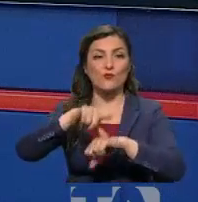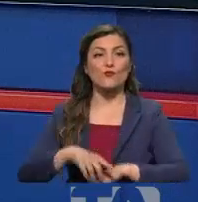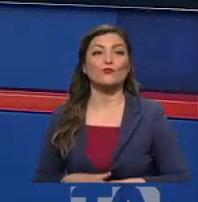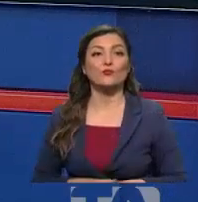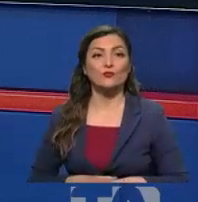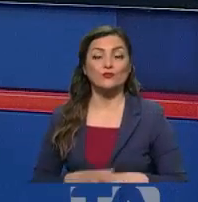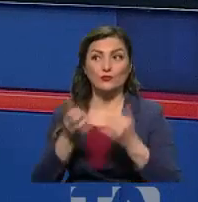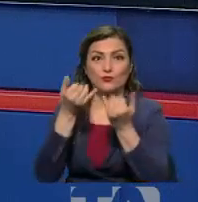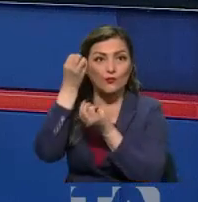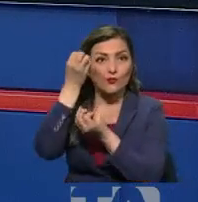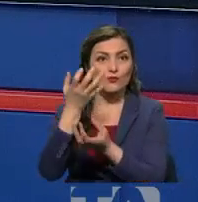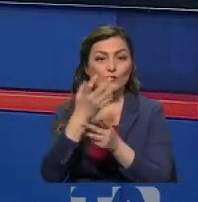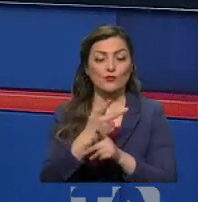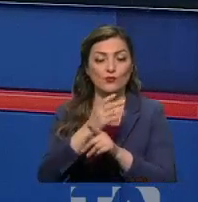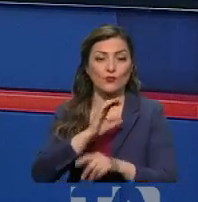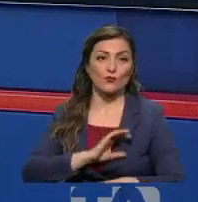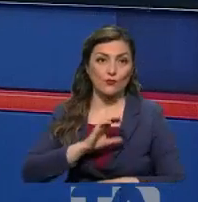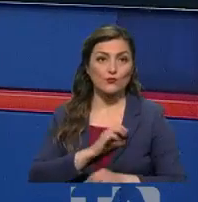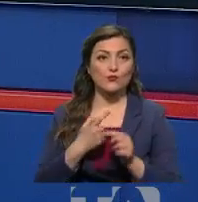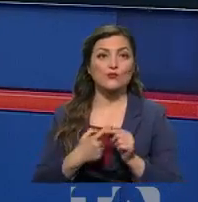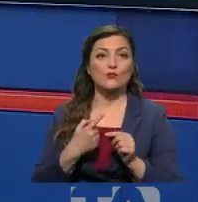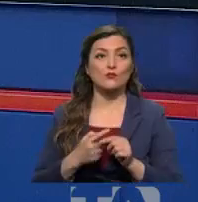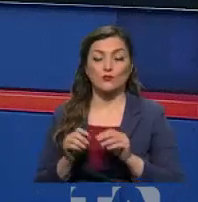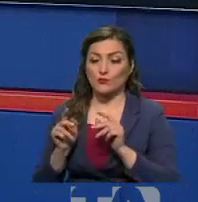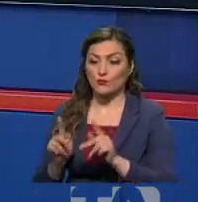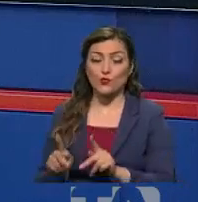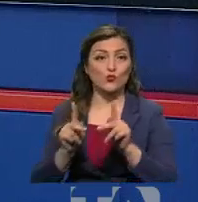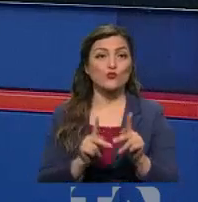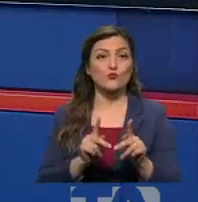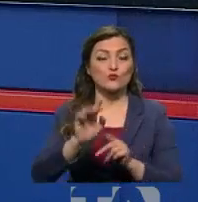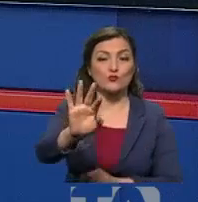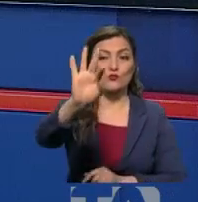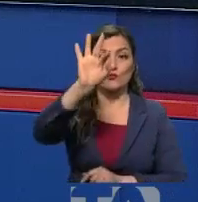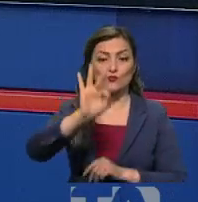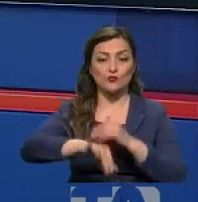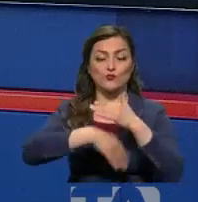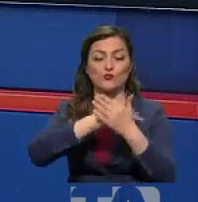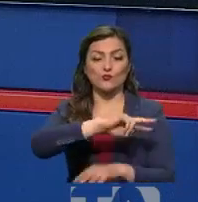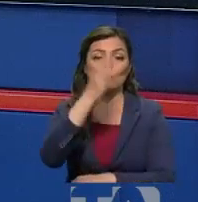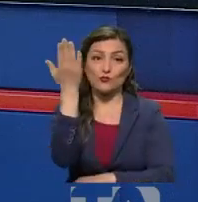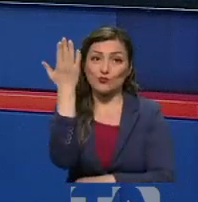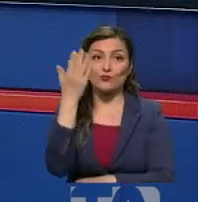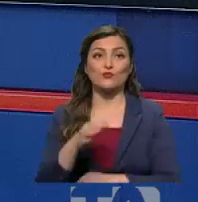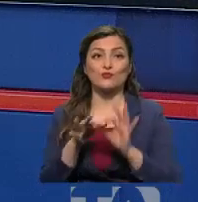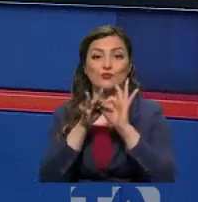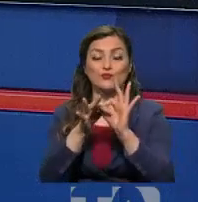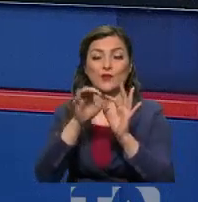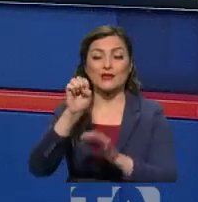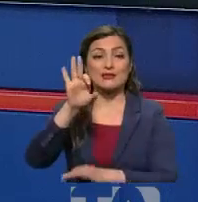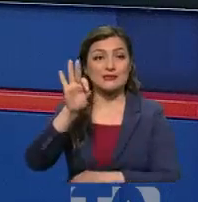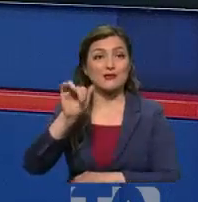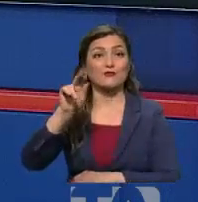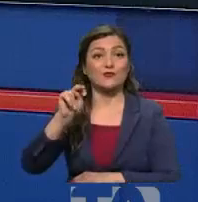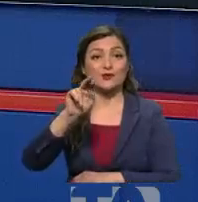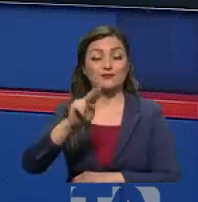8:47 a.m. Ahora les contamos que el Consejo Metropolitano de Quito se alista para elegir a la nueva vicealcaldesa. Nuestra compañera Stephanie Paz